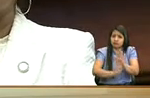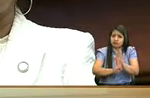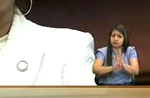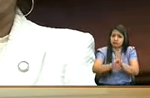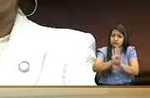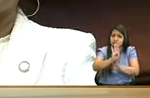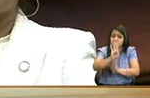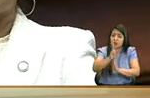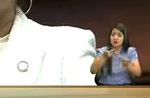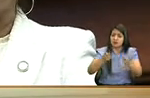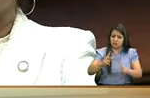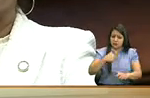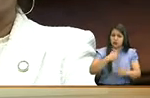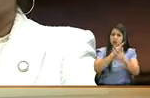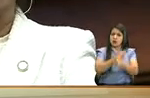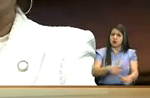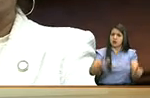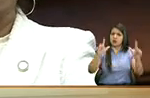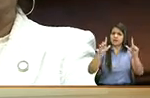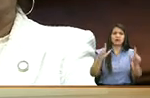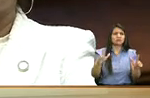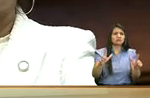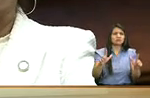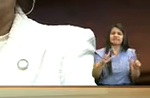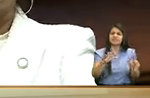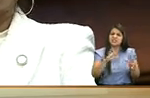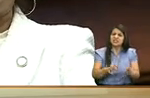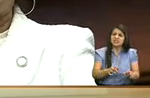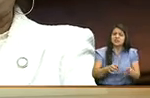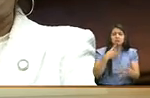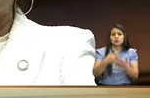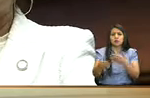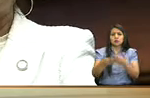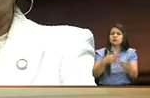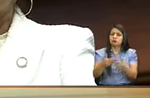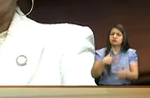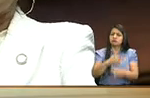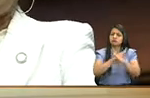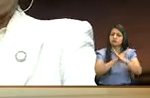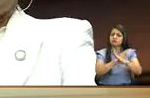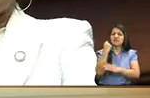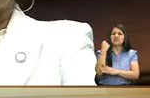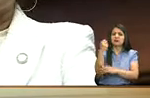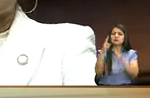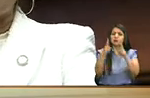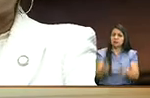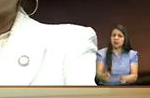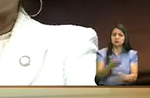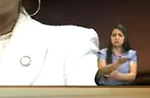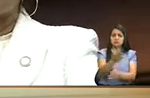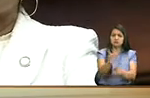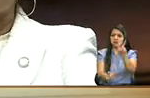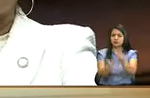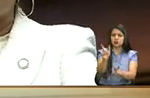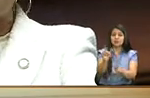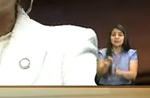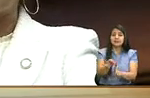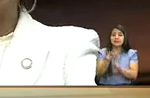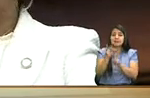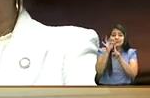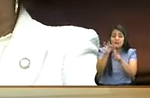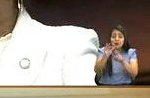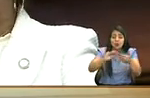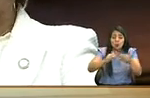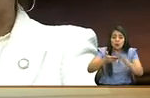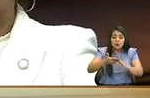hasta su propia libertad por defender los derechos humanos de la gente, especialmente del pueblo de mi